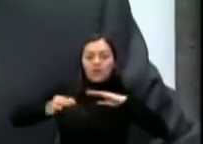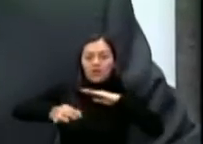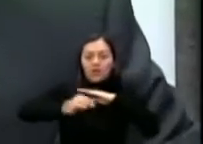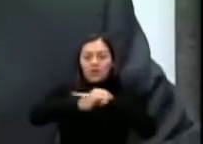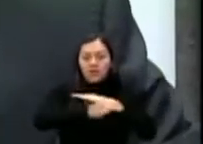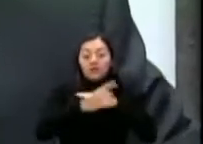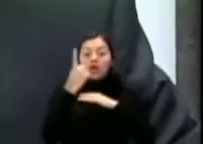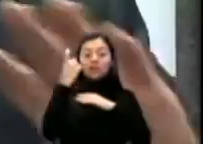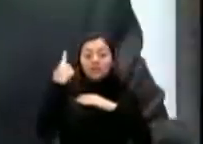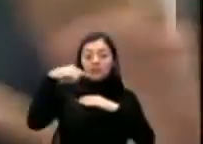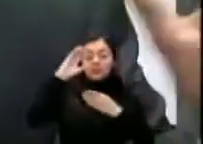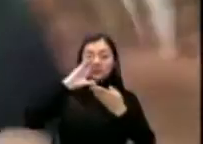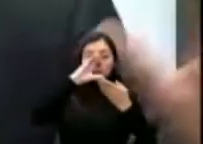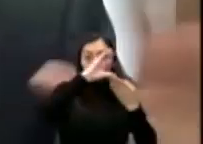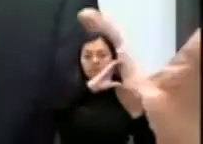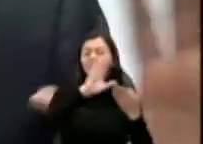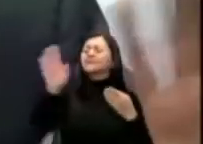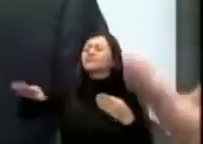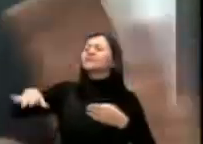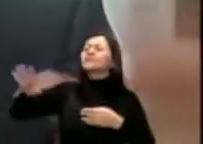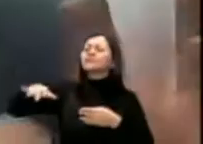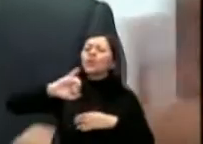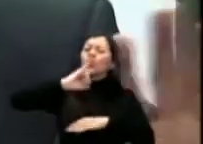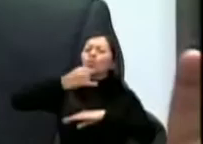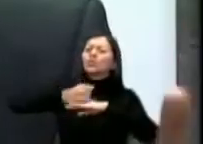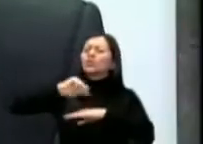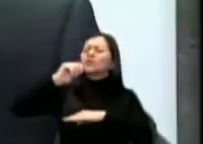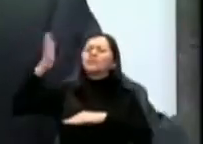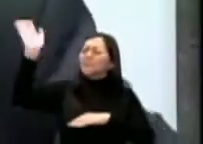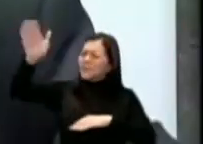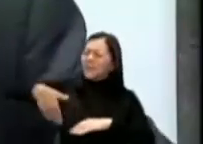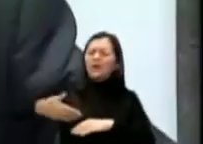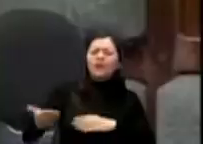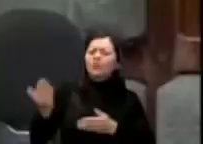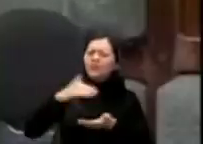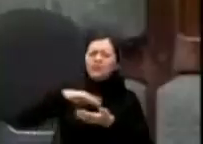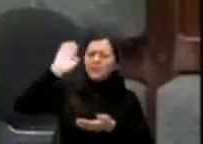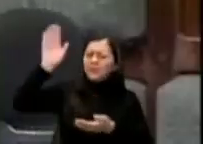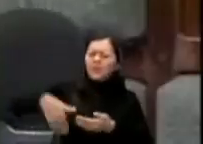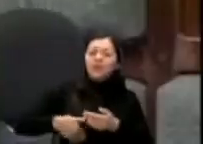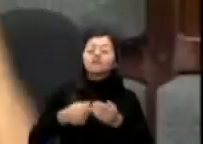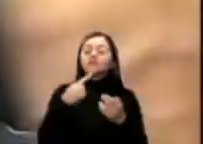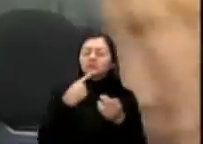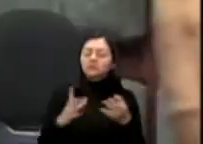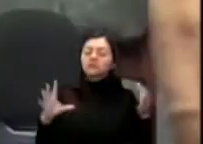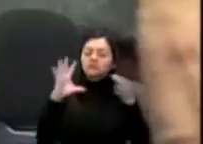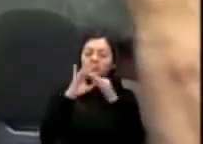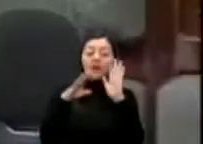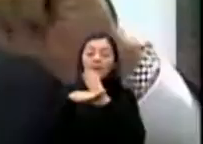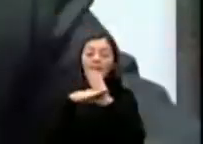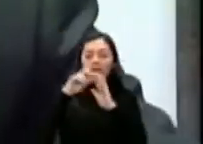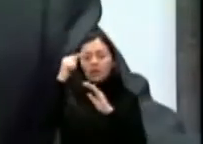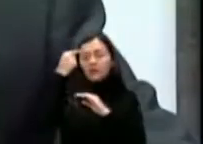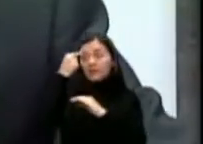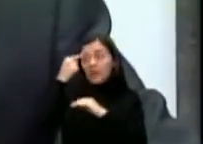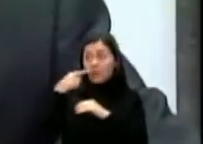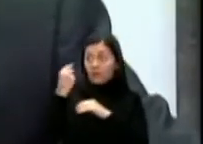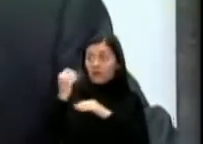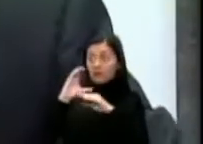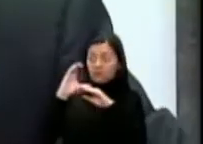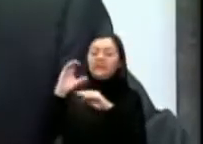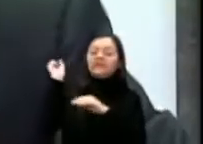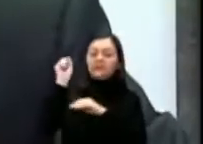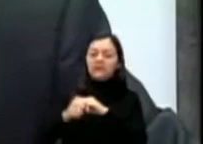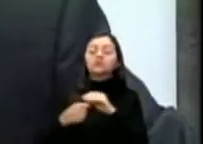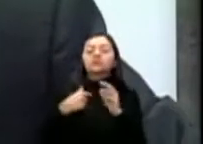y otras juntas parroquiales que me dicen juega vicepresidente venga de nuevo a la amazonía eso fue a través del banco del estado y vamos a hacer un nuevo evento